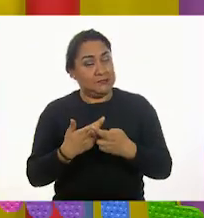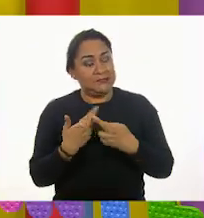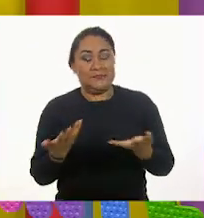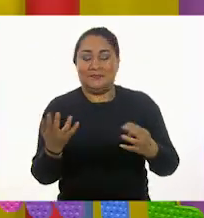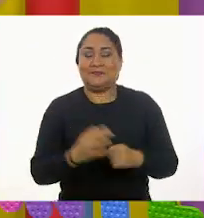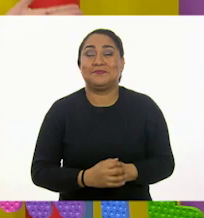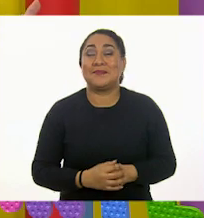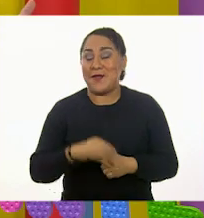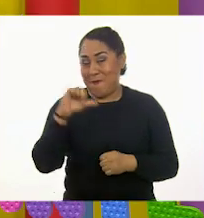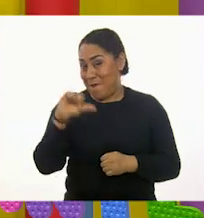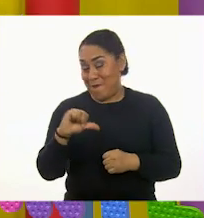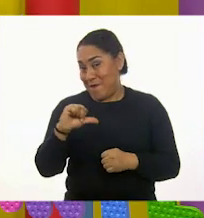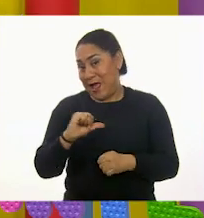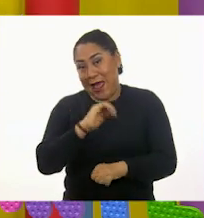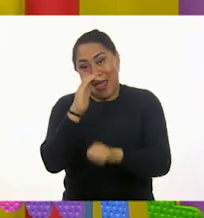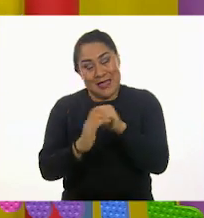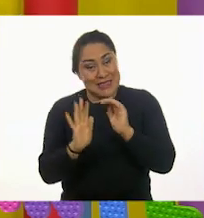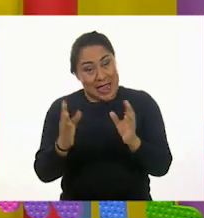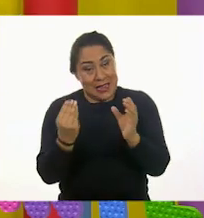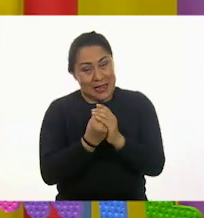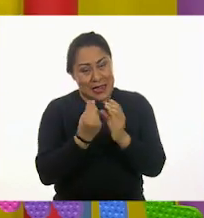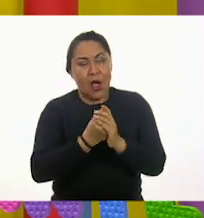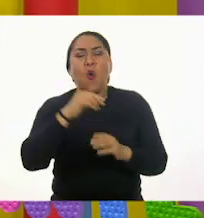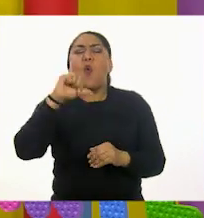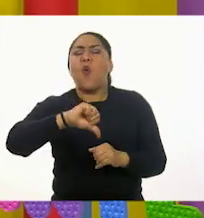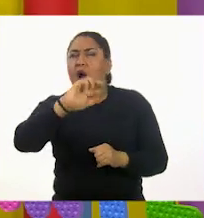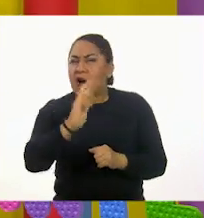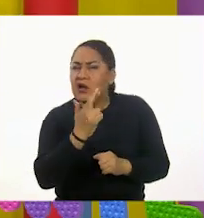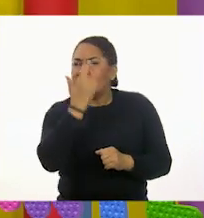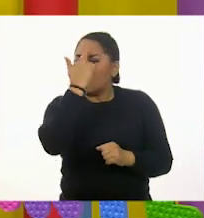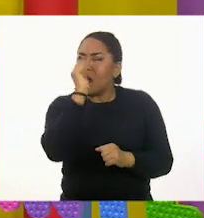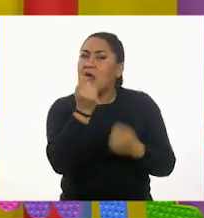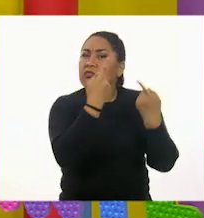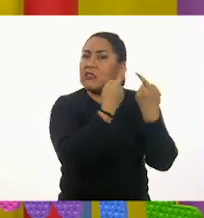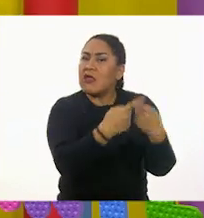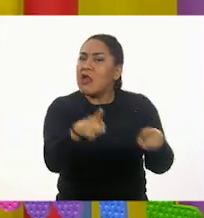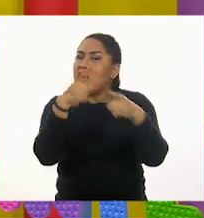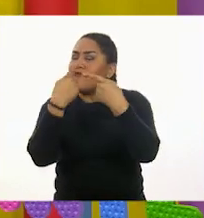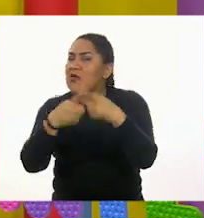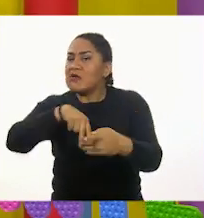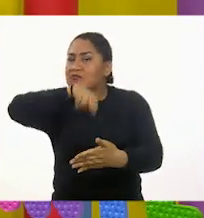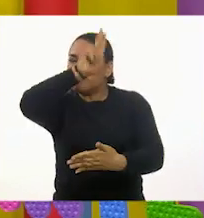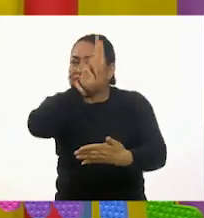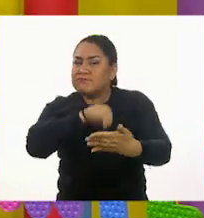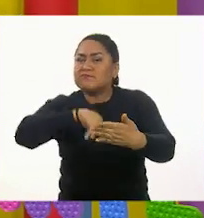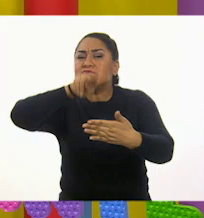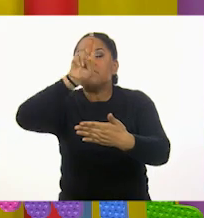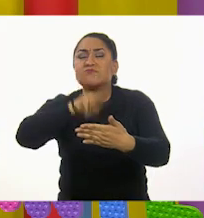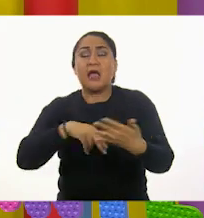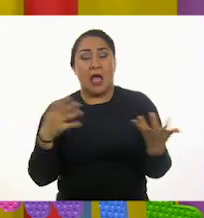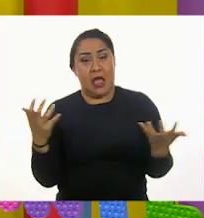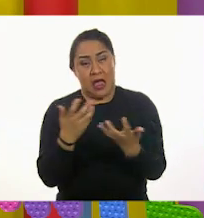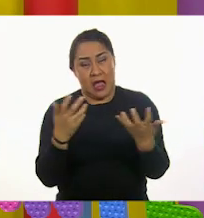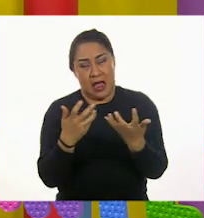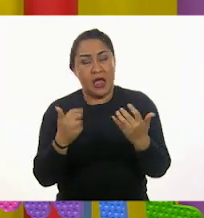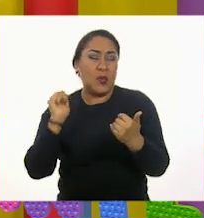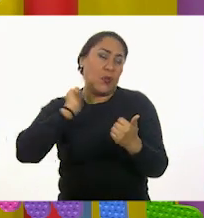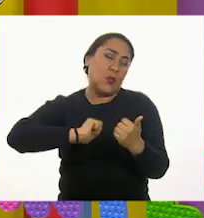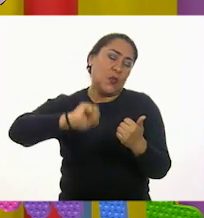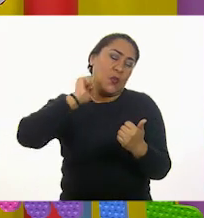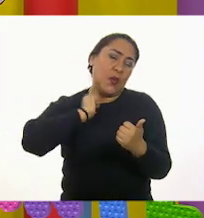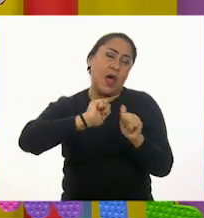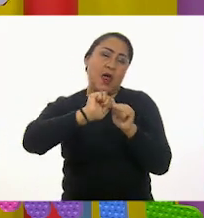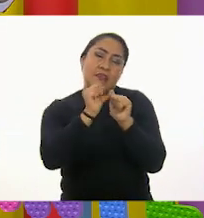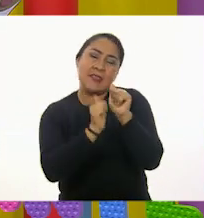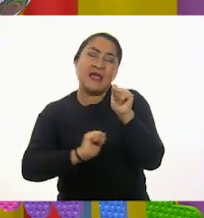día de hoy, ya para terminar la clase, el día de hoy recordamos diversas obras bidimensionales realizadas en el movimiento